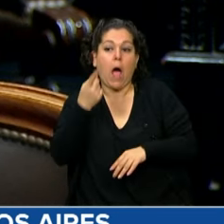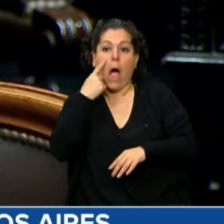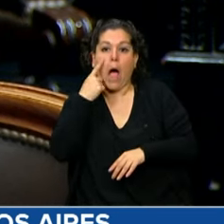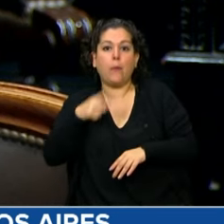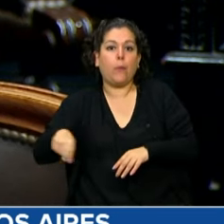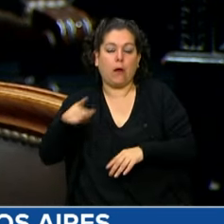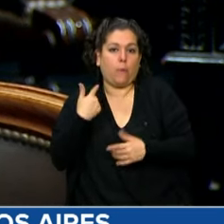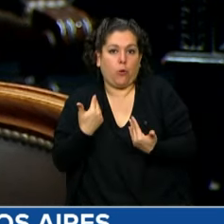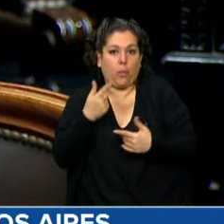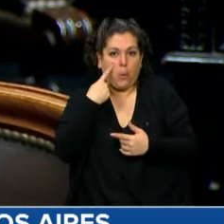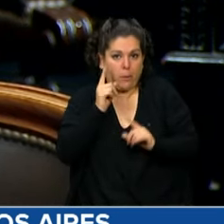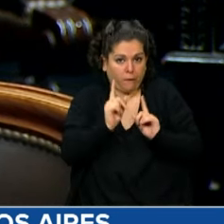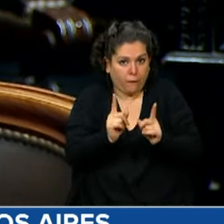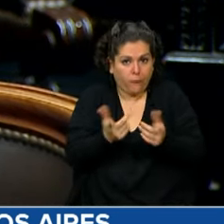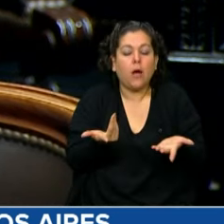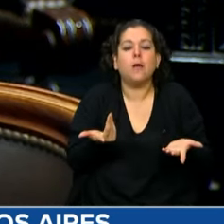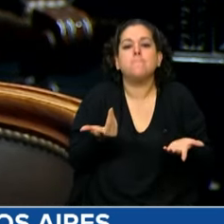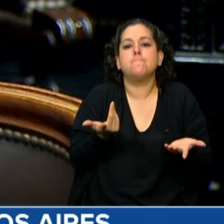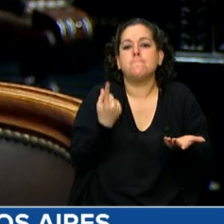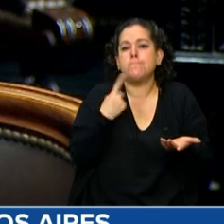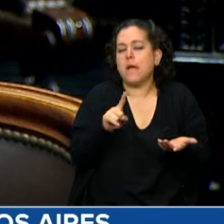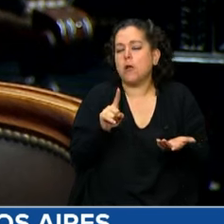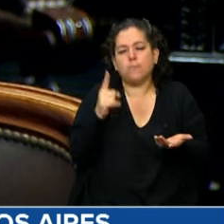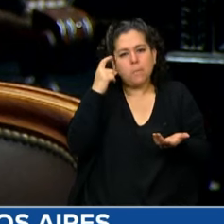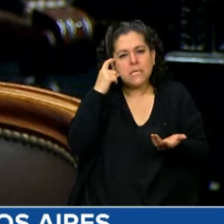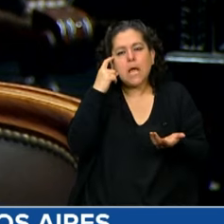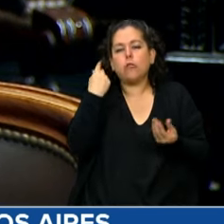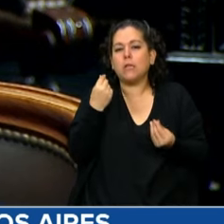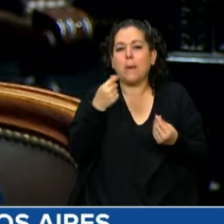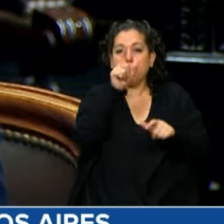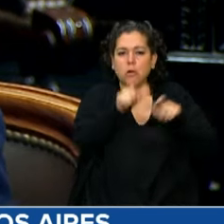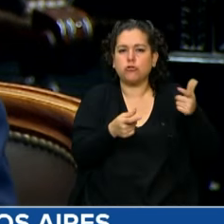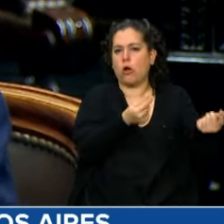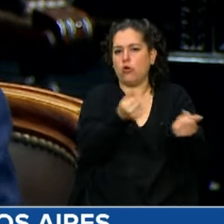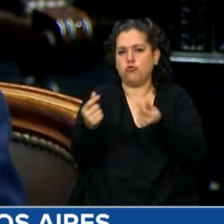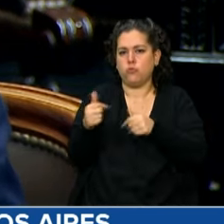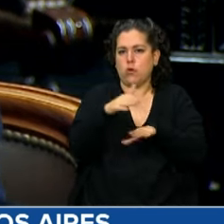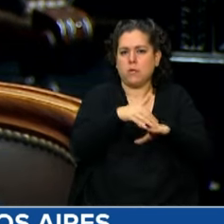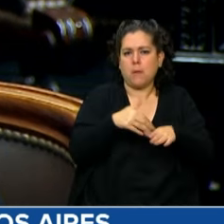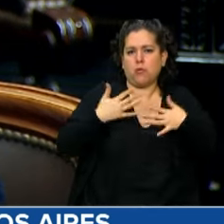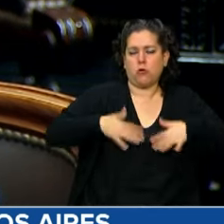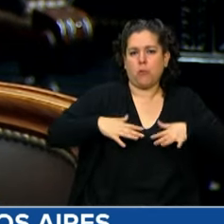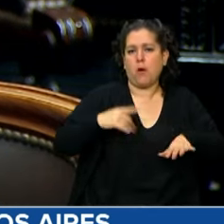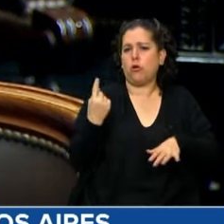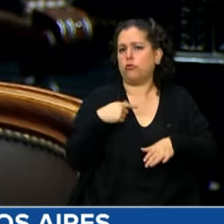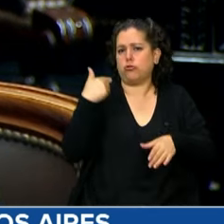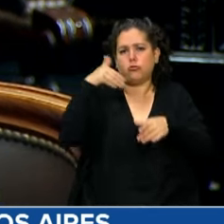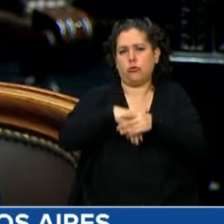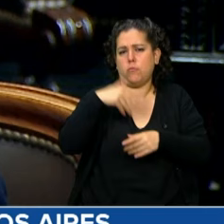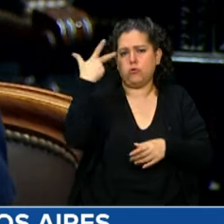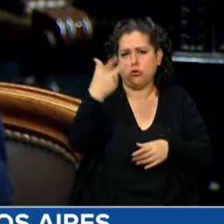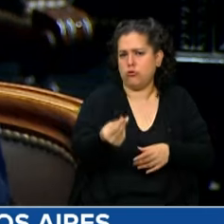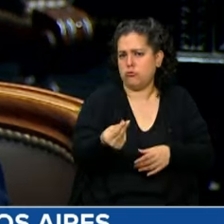asistimos de esta manera solamente presidenta pensando en los consumidores así que nosotros no vamos a acompañar un